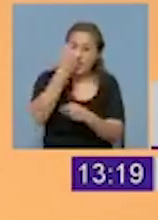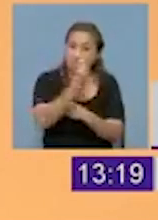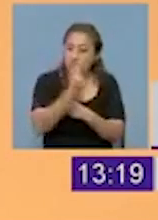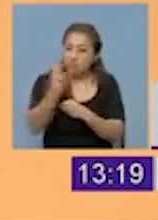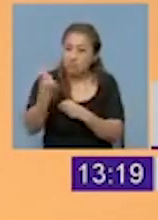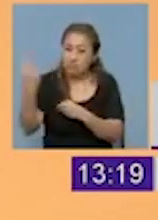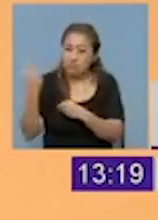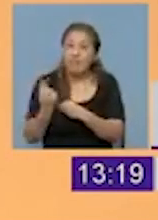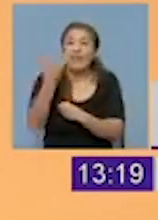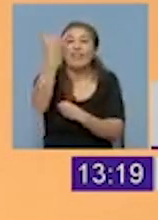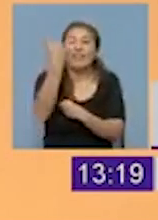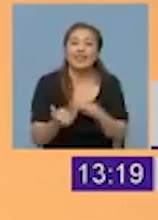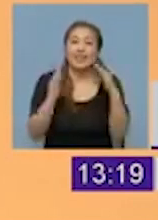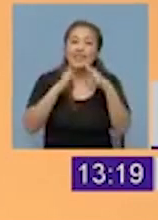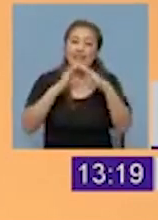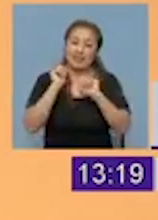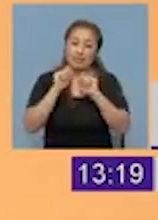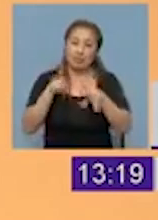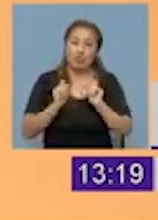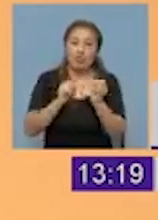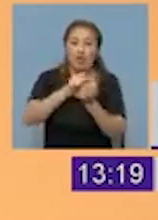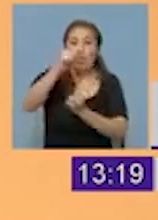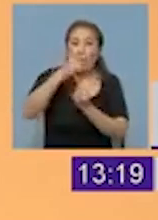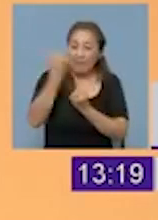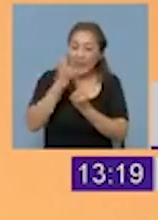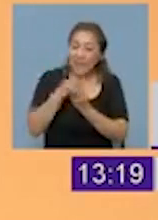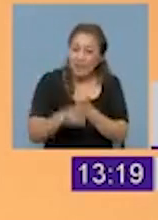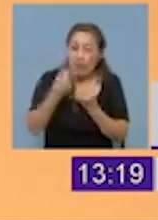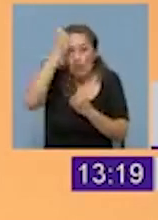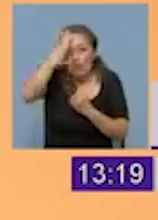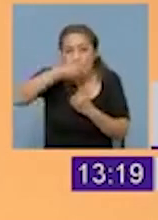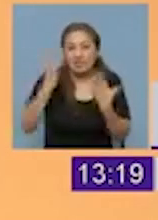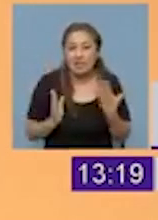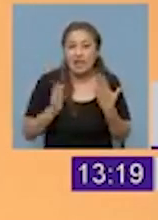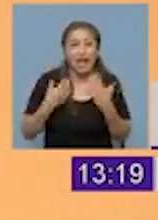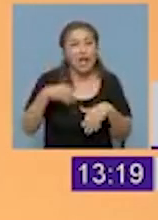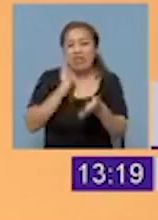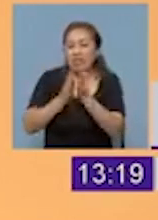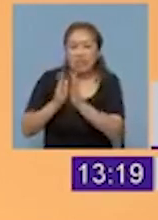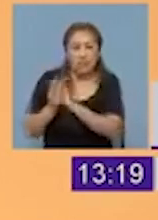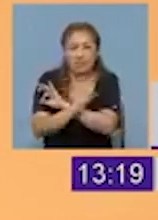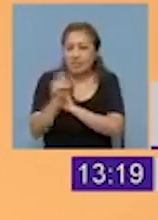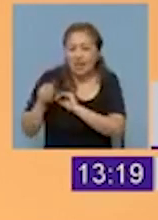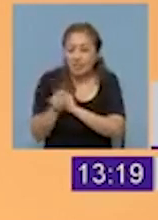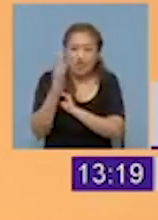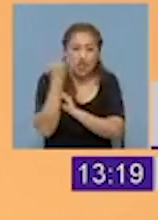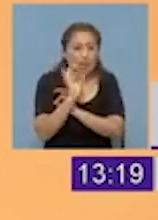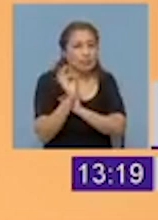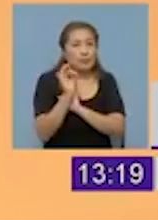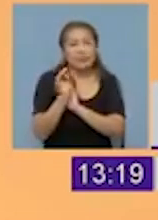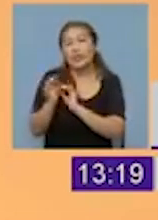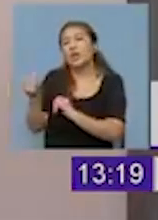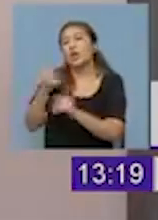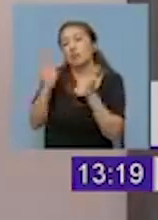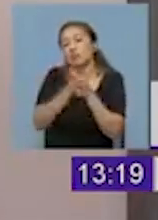volcán cada propietario de la casa va a tener su título va a tener su escritura va a tener regularizado dominialmente su propiedad y en qué